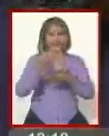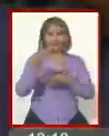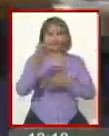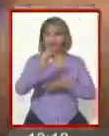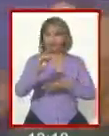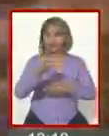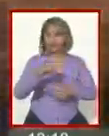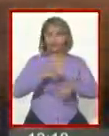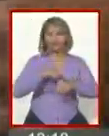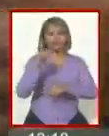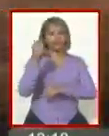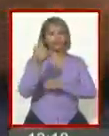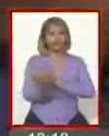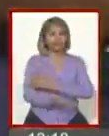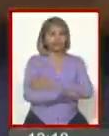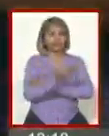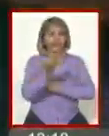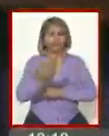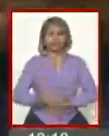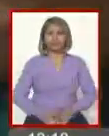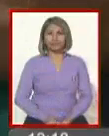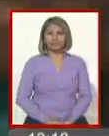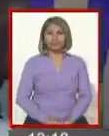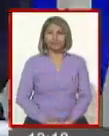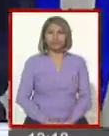día miércoles a las 10 de la mañana.